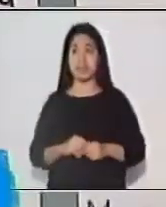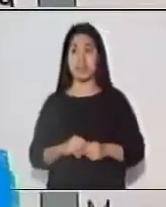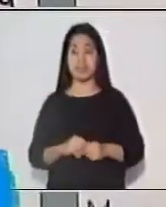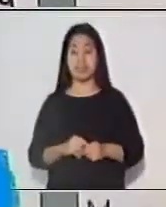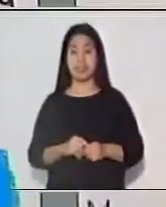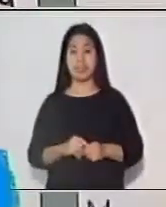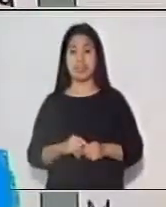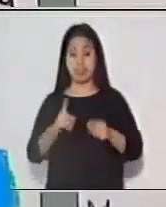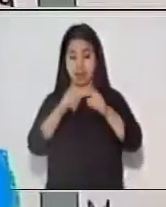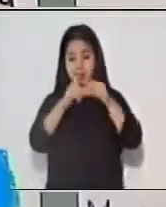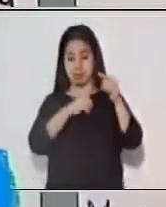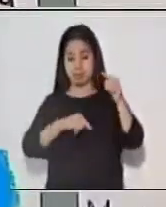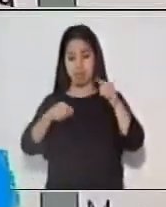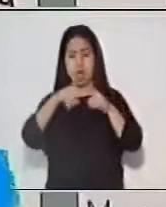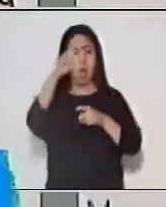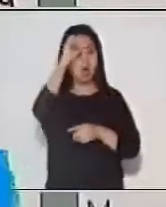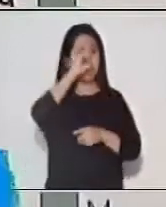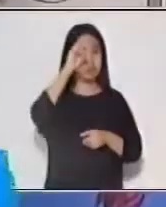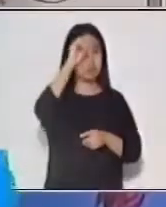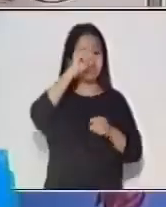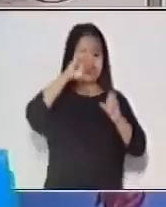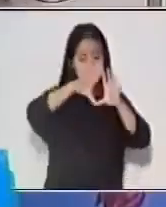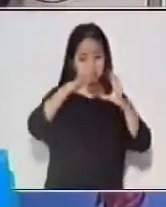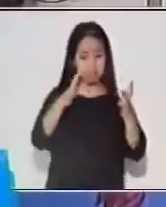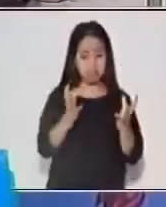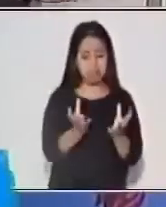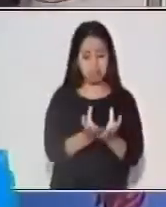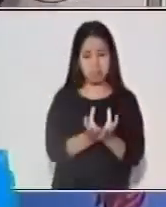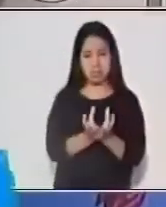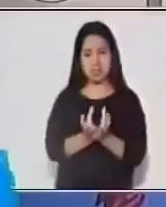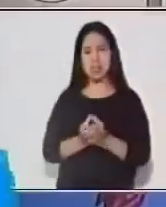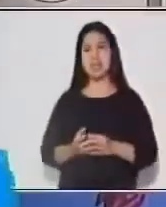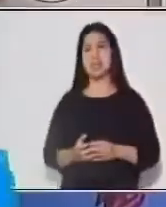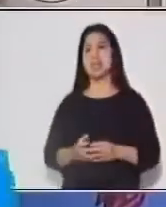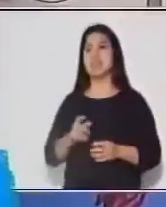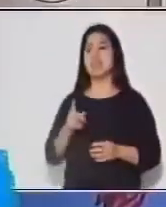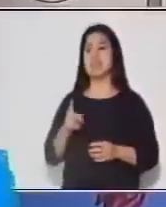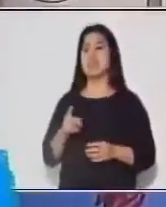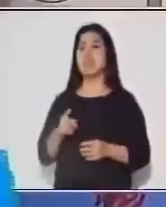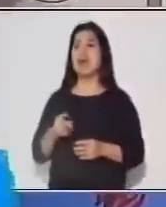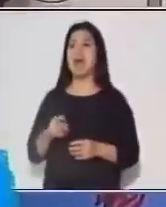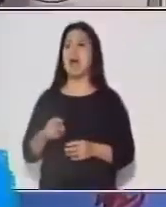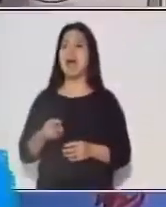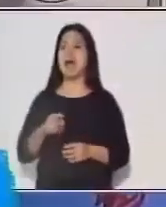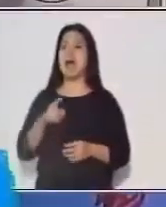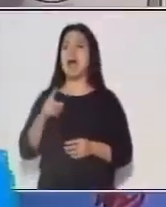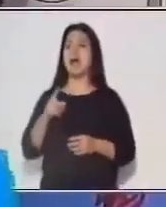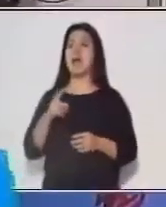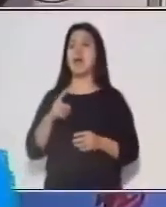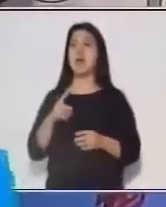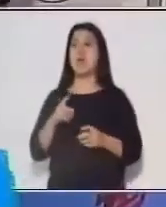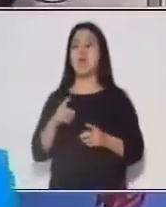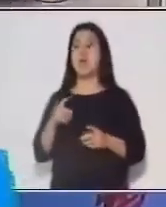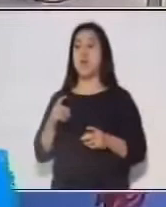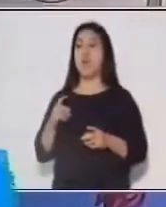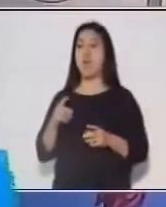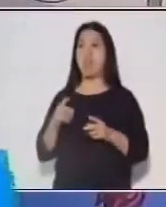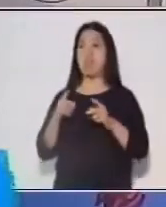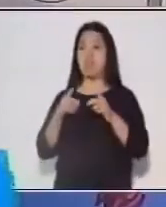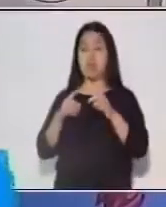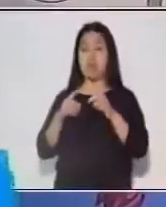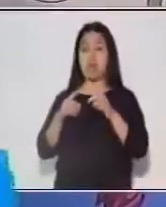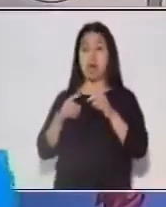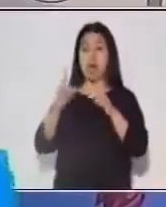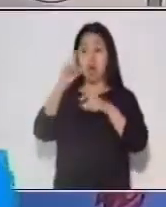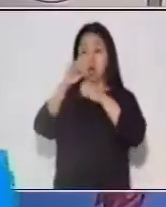Observamos que la Tierra se ubica en uno de los focos de esta elipse y